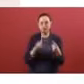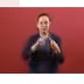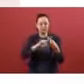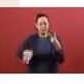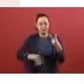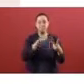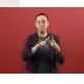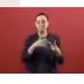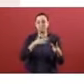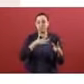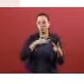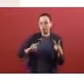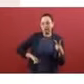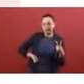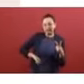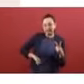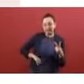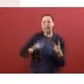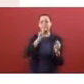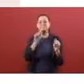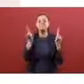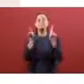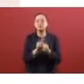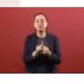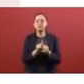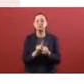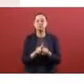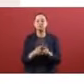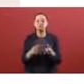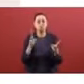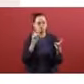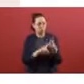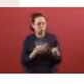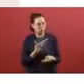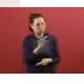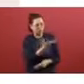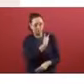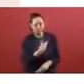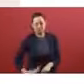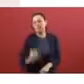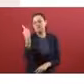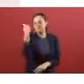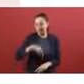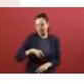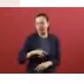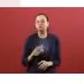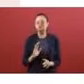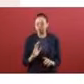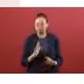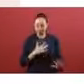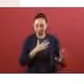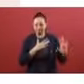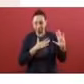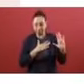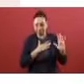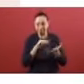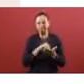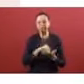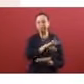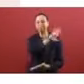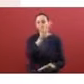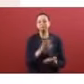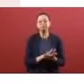y como una lección de compromiso cívico con el presidente de la República. Queremos dejar ahí por sentado que esta es